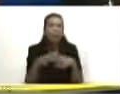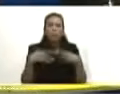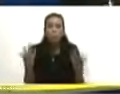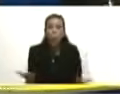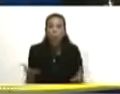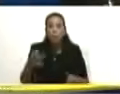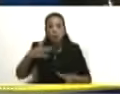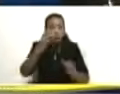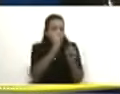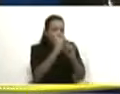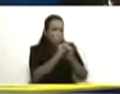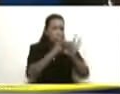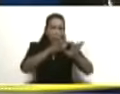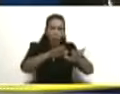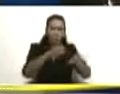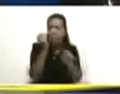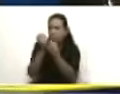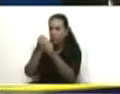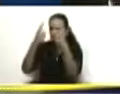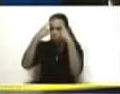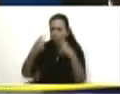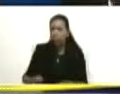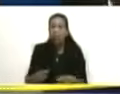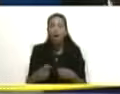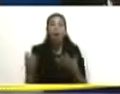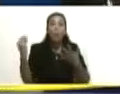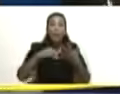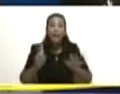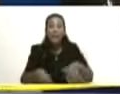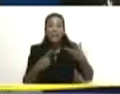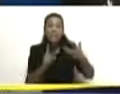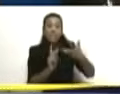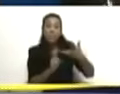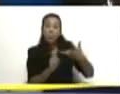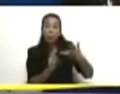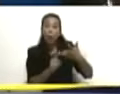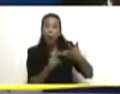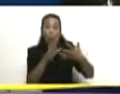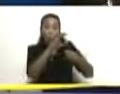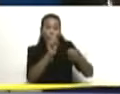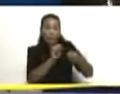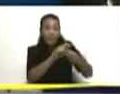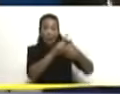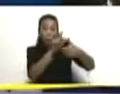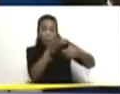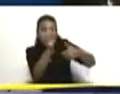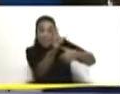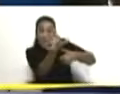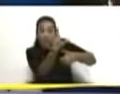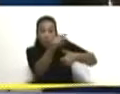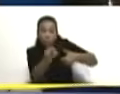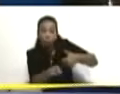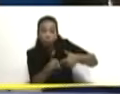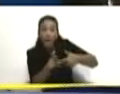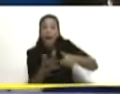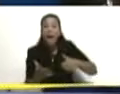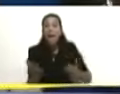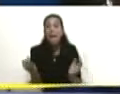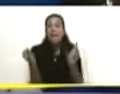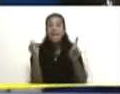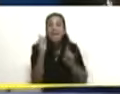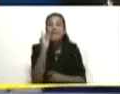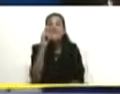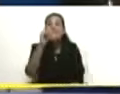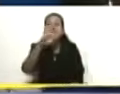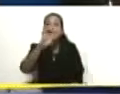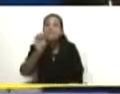de oficios digitales. Y también entonces, en tercer lugar, un tercer plan, Génesis, que es el INCE